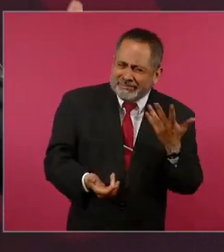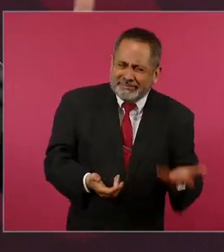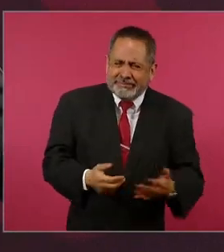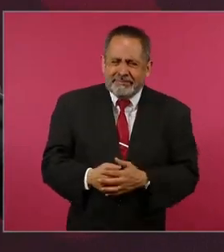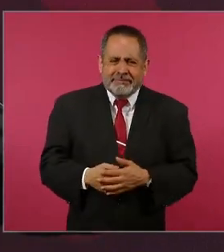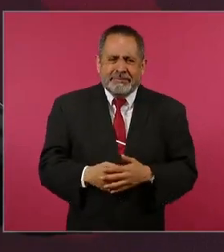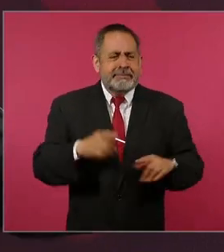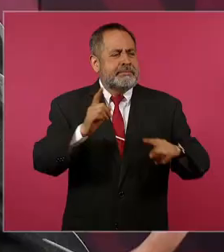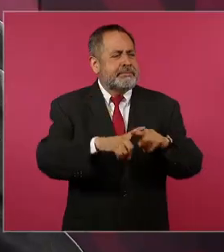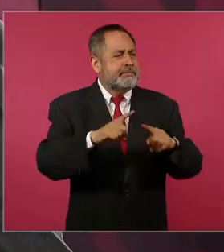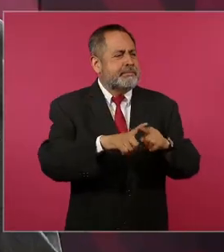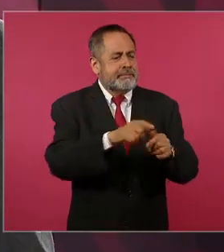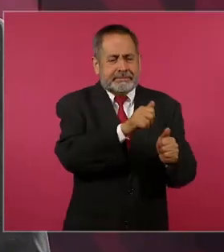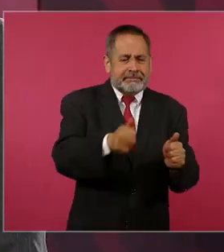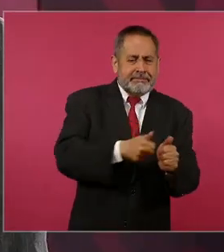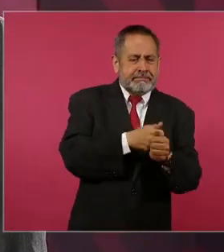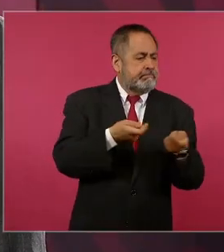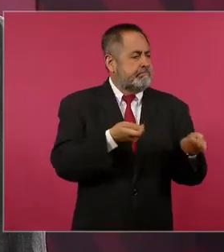estaban en la conducción